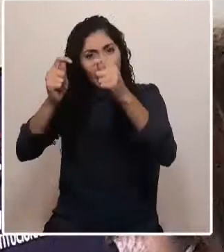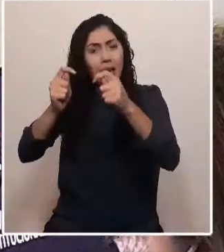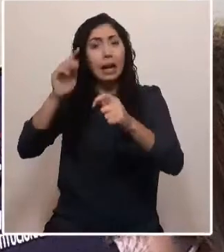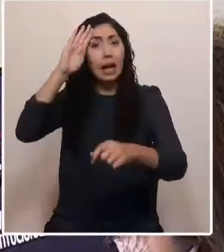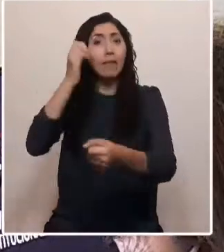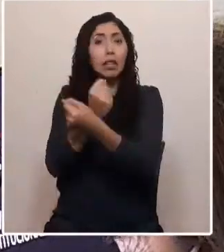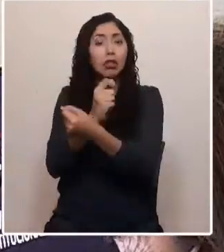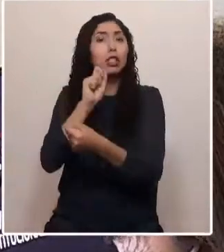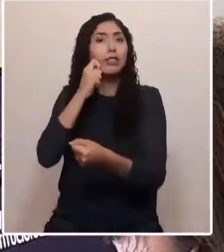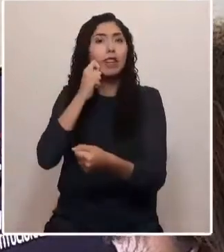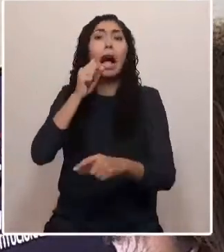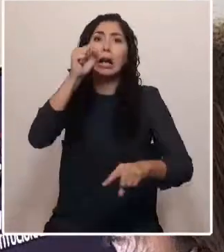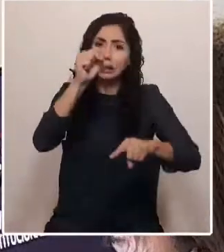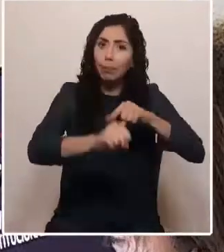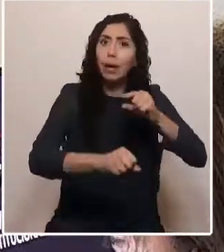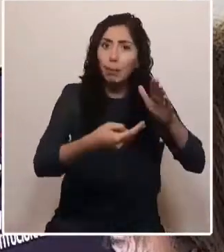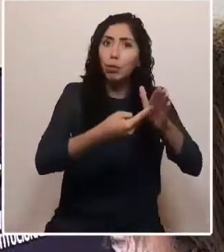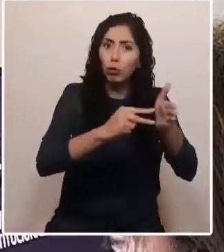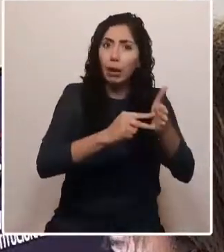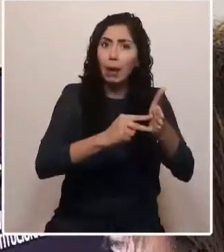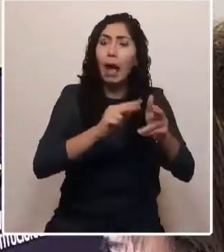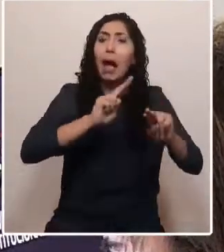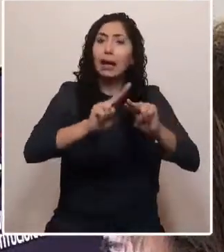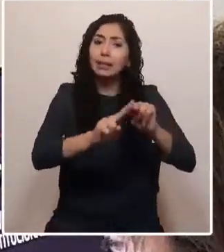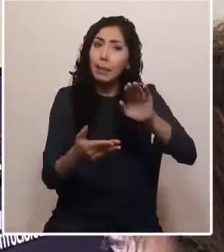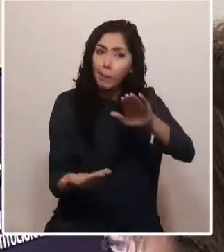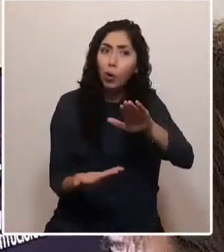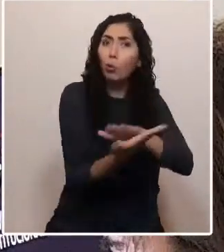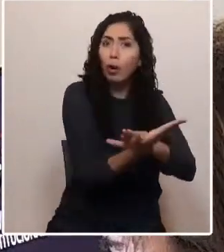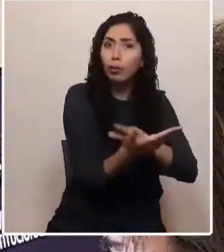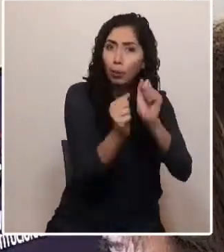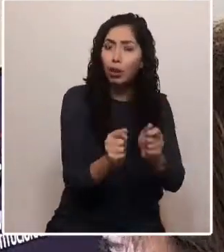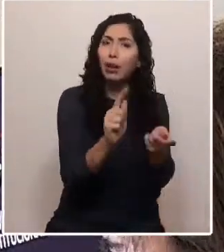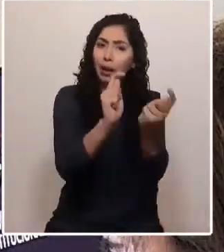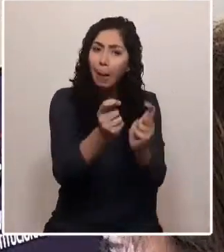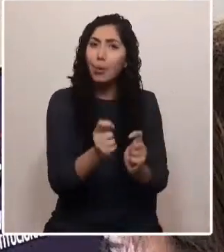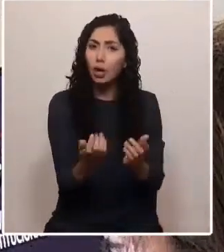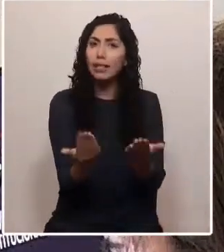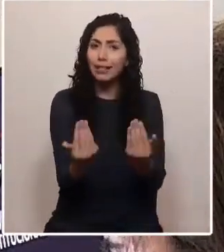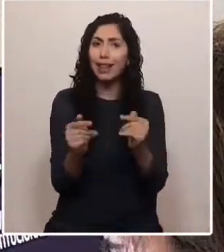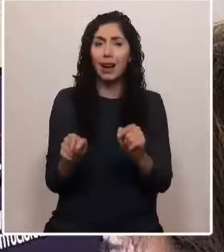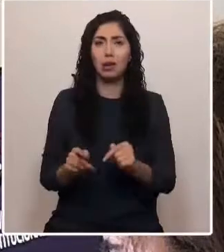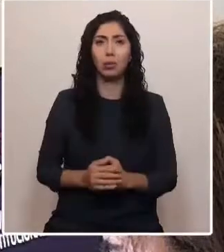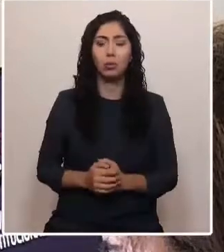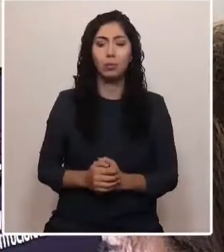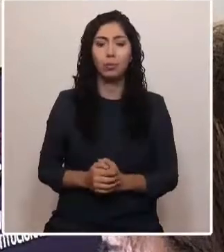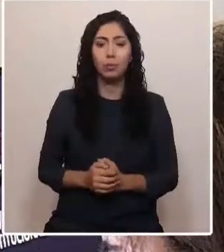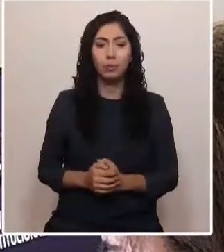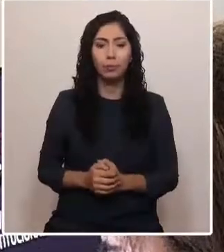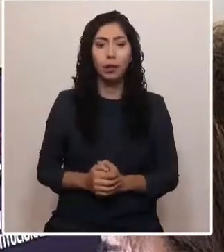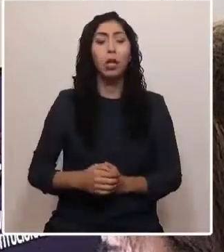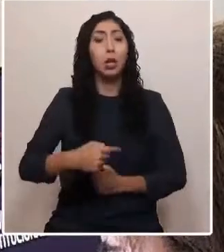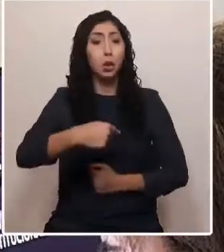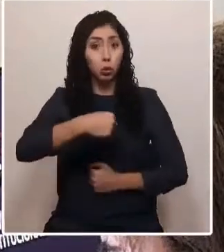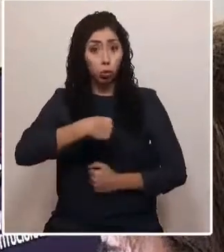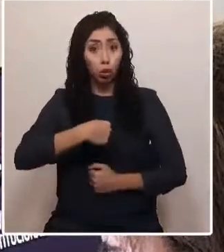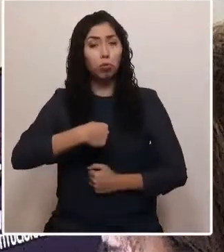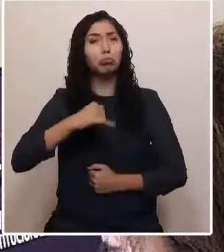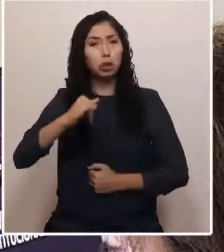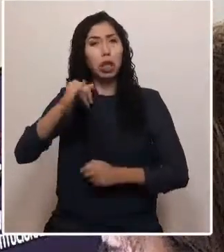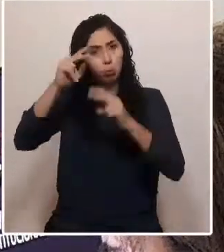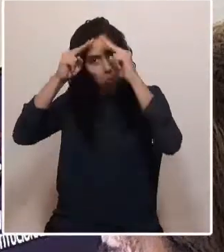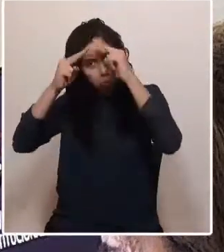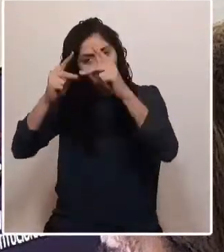hacer propuestas concretas para que podamos hacer los cambios necesarios en este sentido. Y de esta perspectiva yo homenajeo